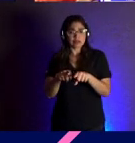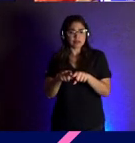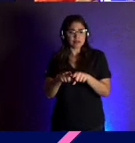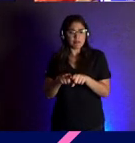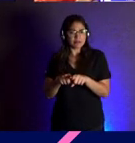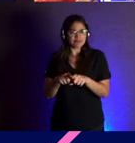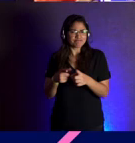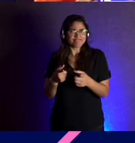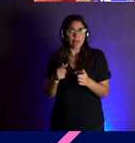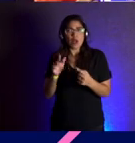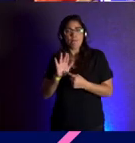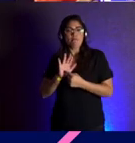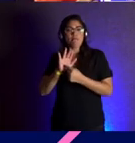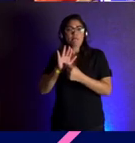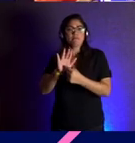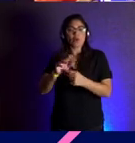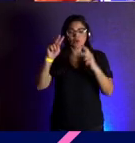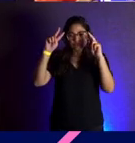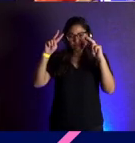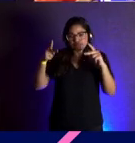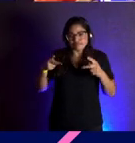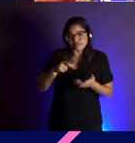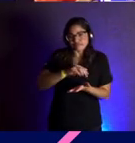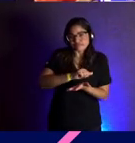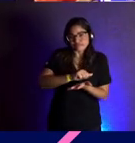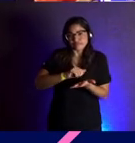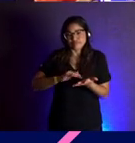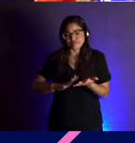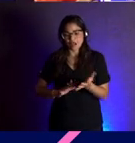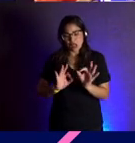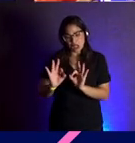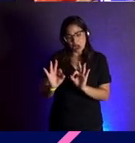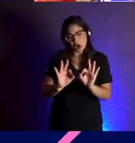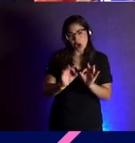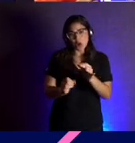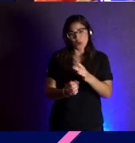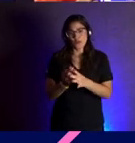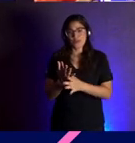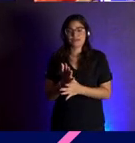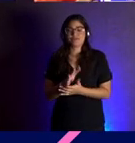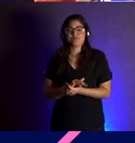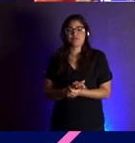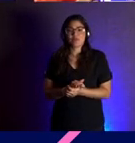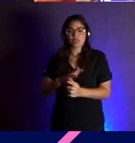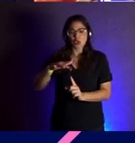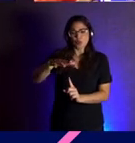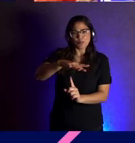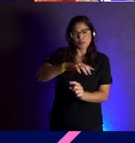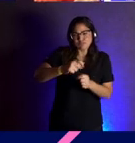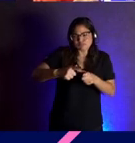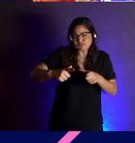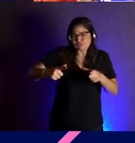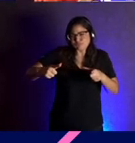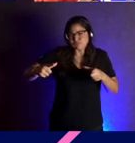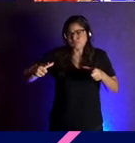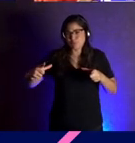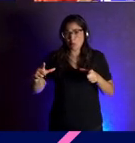a entender que en el parque nacional más grande de Venezuela, que es un parque amazónico, el fuego